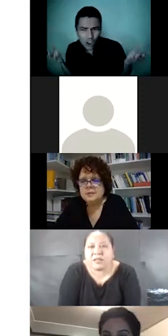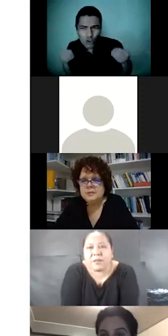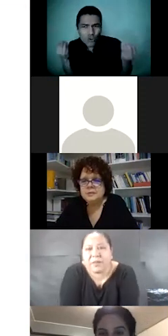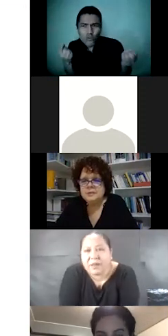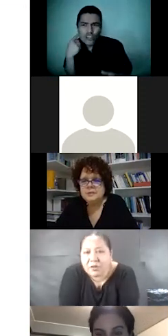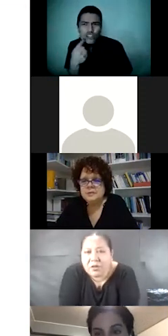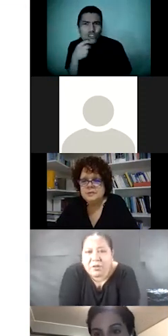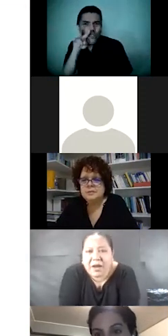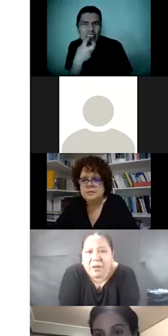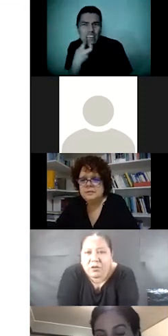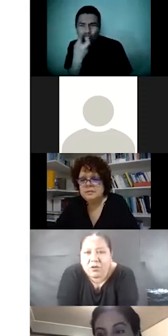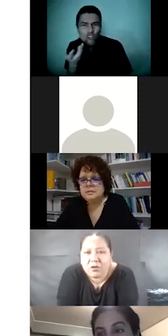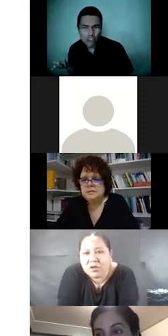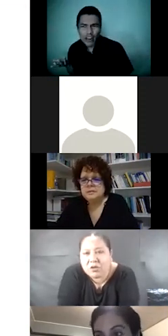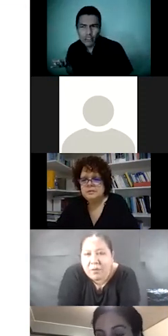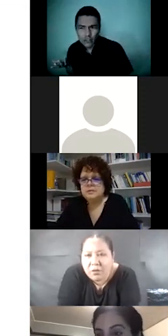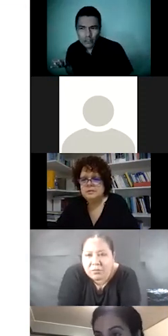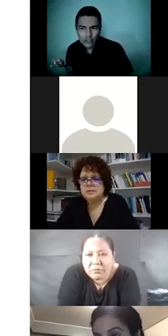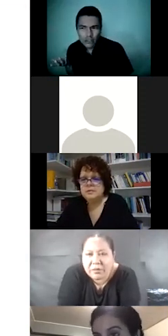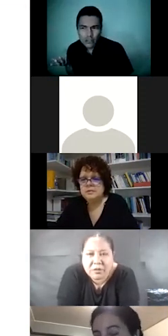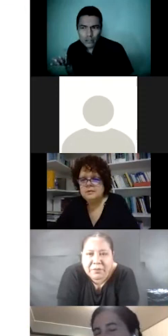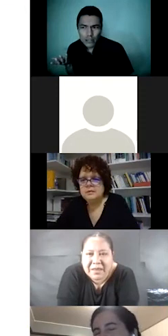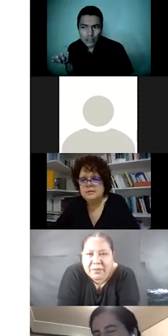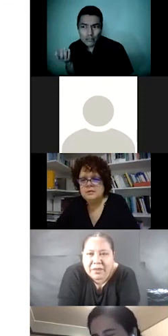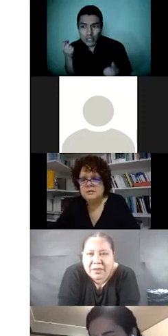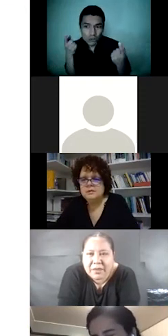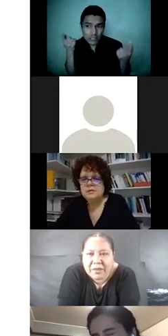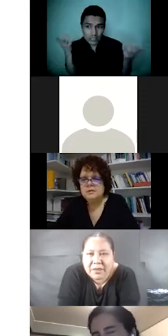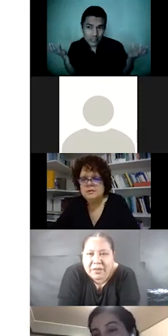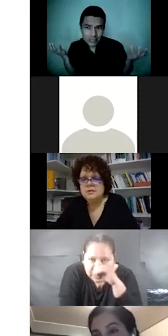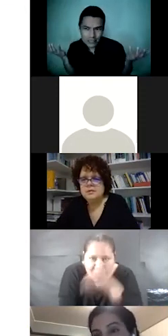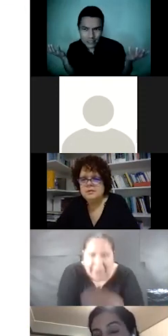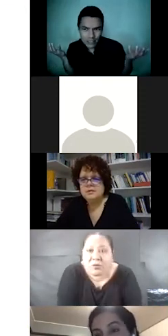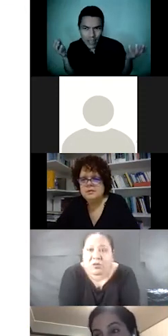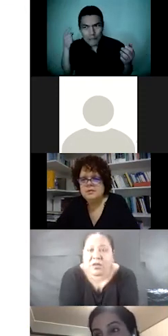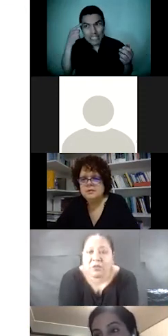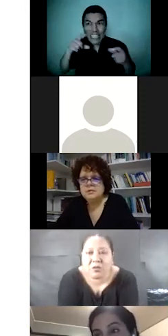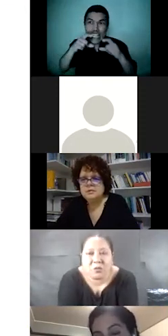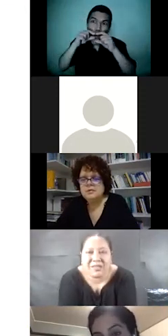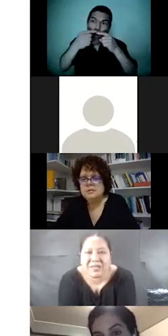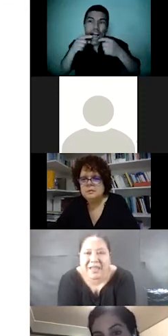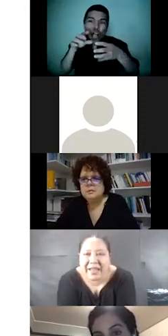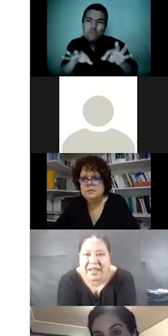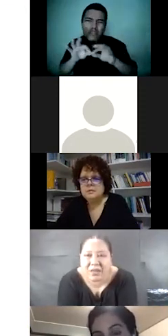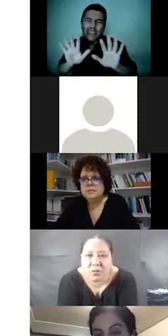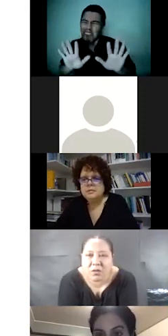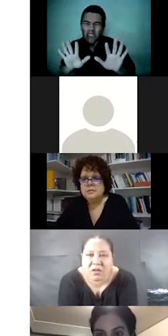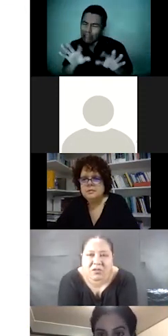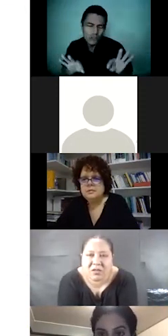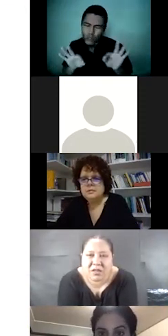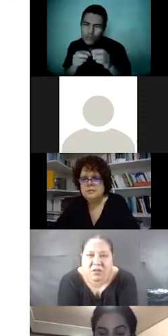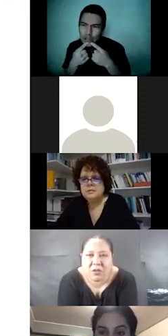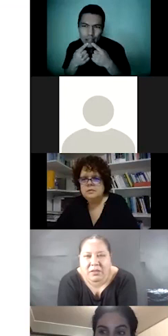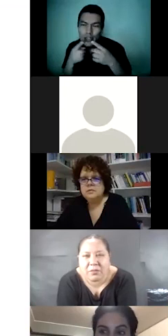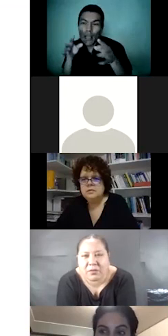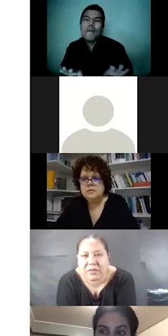Ustedes de repente han podido ver jabón y yo he dicho jamón, pero es prácticamente... Entonces, no sé, no es clara esta comunicación,